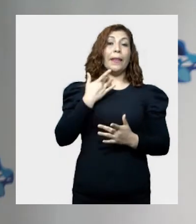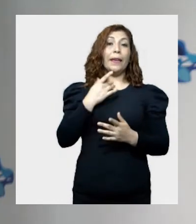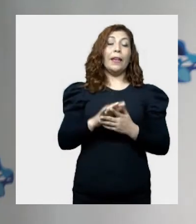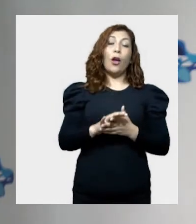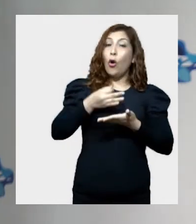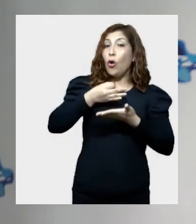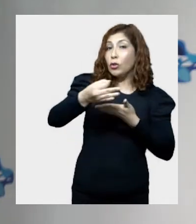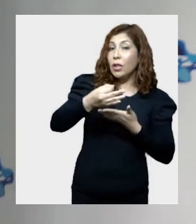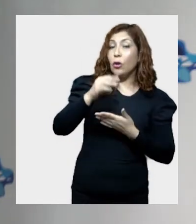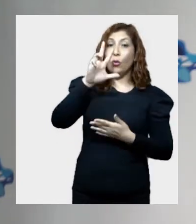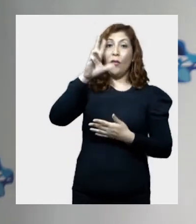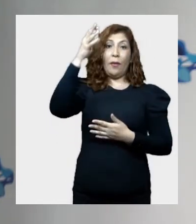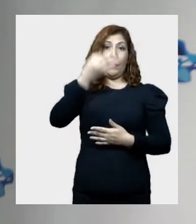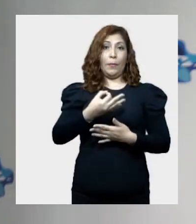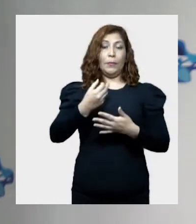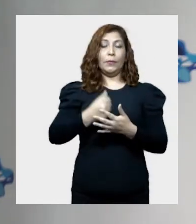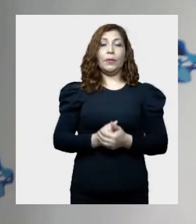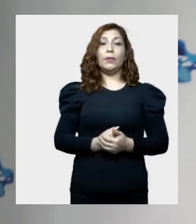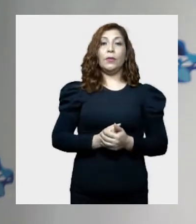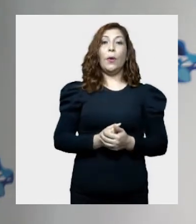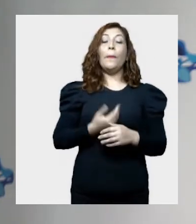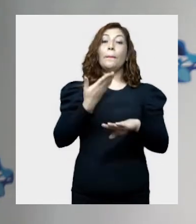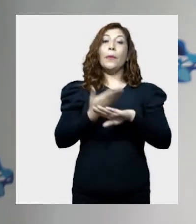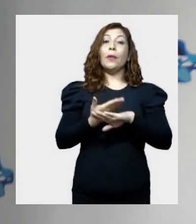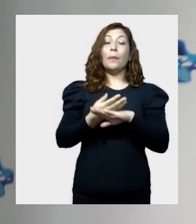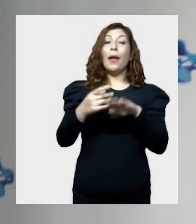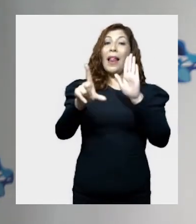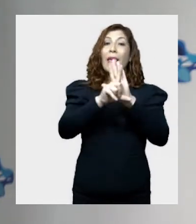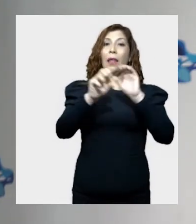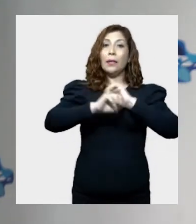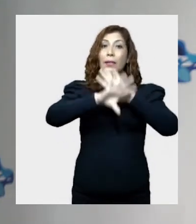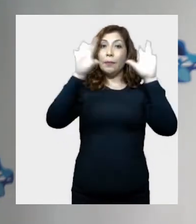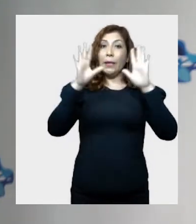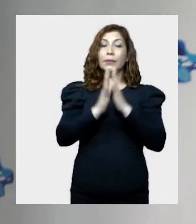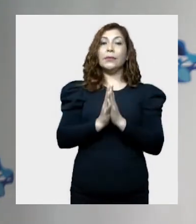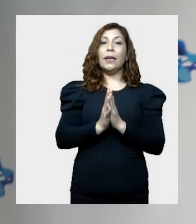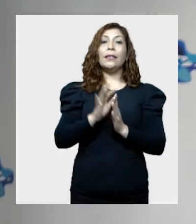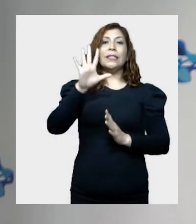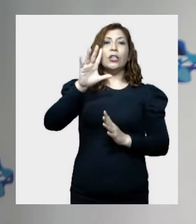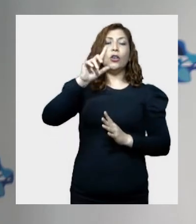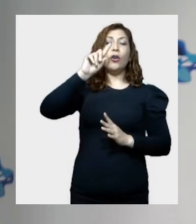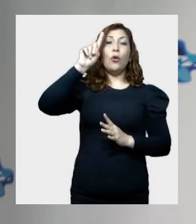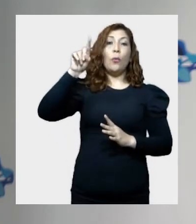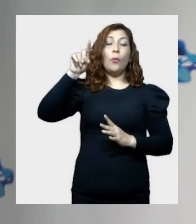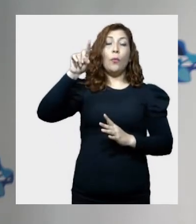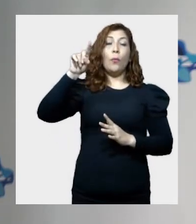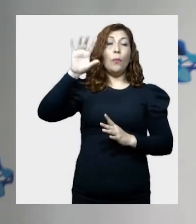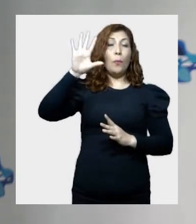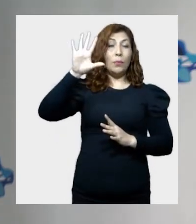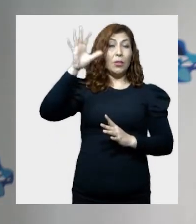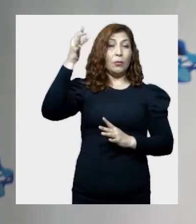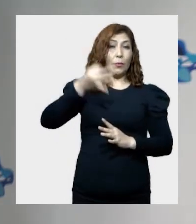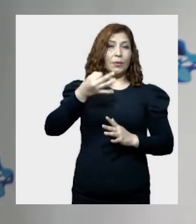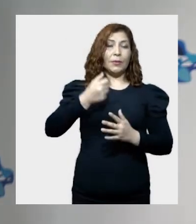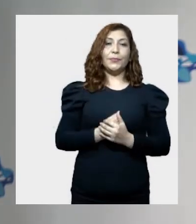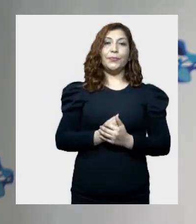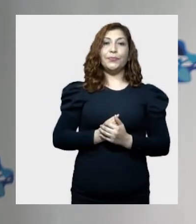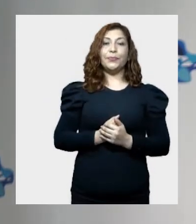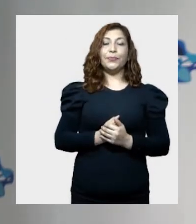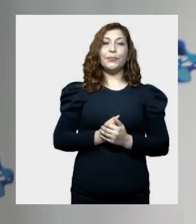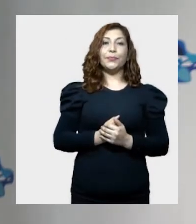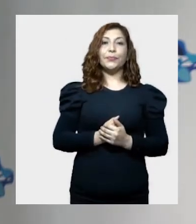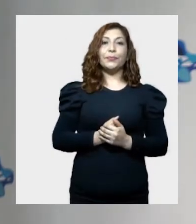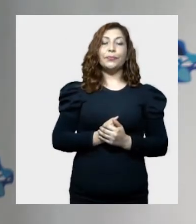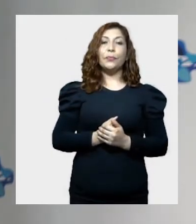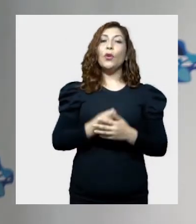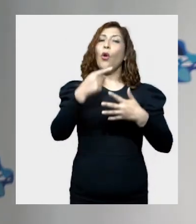sugerencias sumaron un 9%. Solicitudes por ley de transparencia representaron un 5%. En relación con